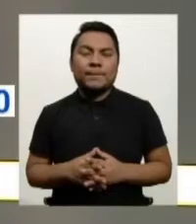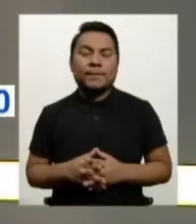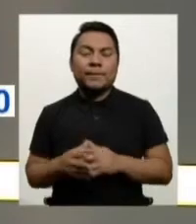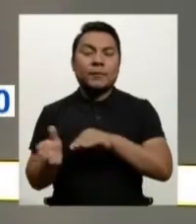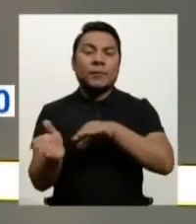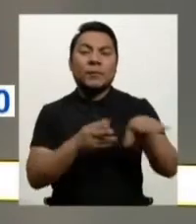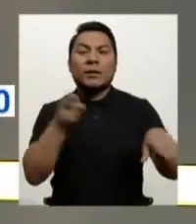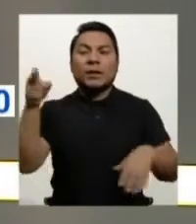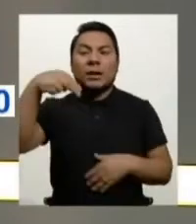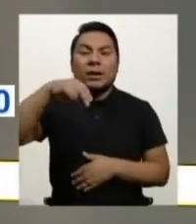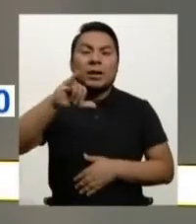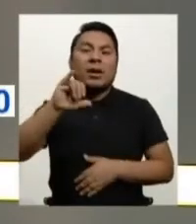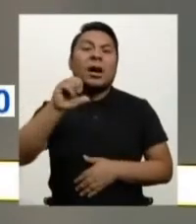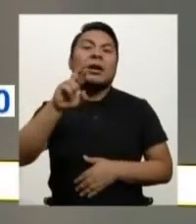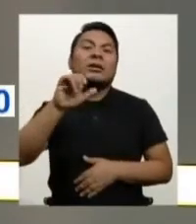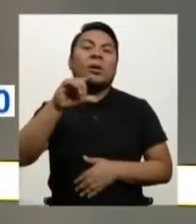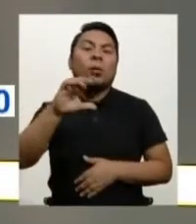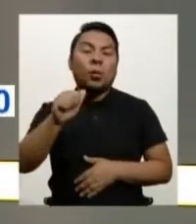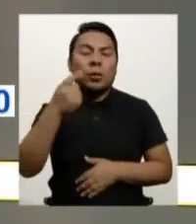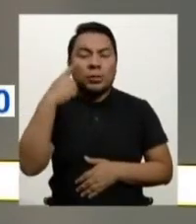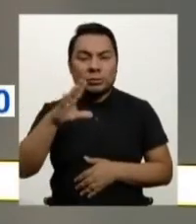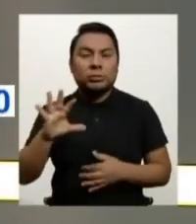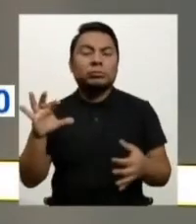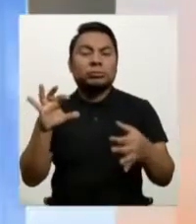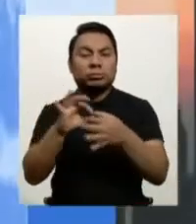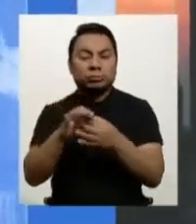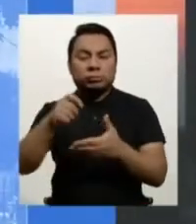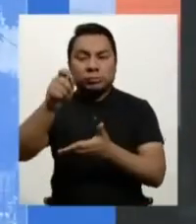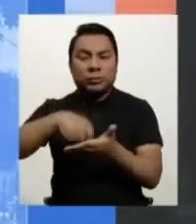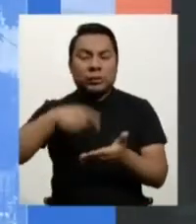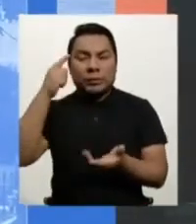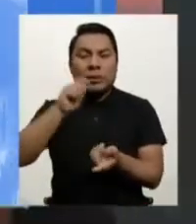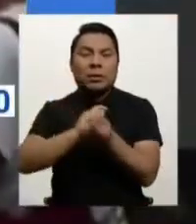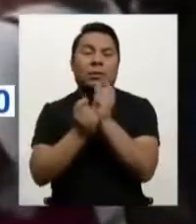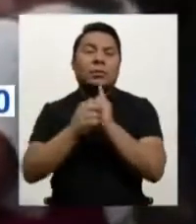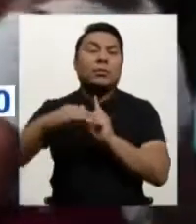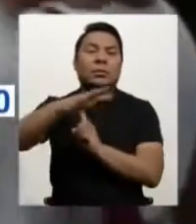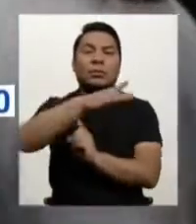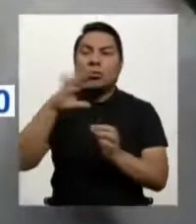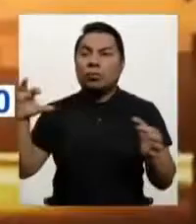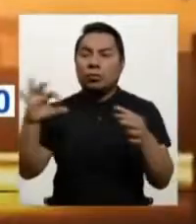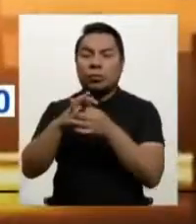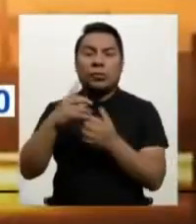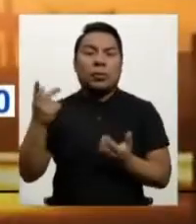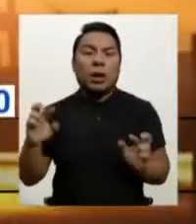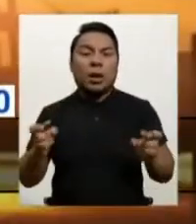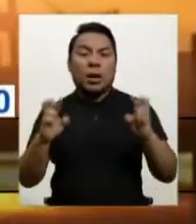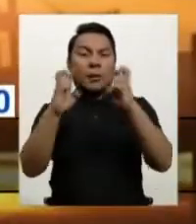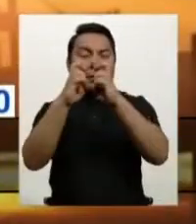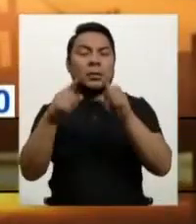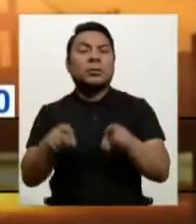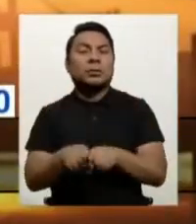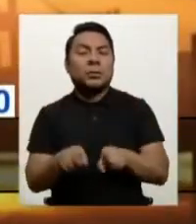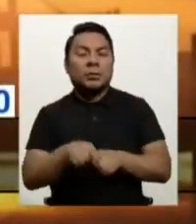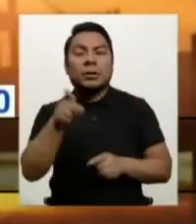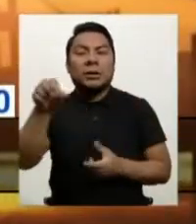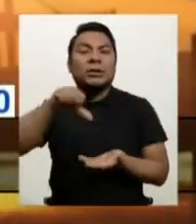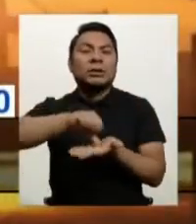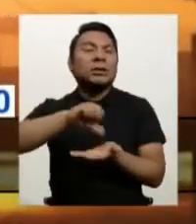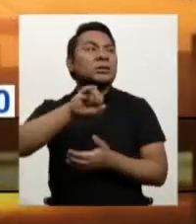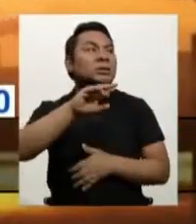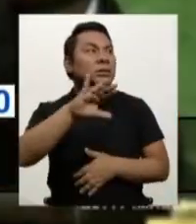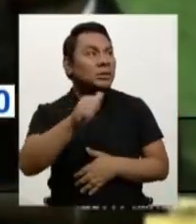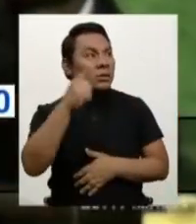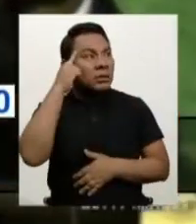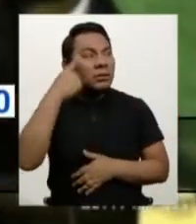Nicaragua oficializó su adhesión al acuerdo contra el cambio climático de París, del que tanto Estados Unidos como Siria están al margen. Los estados desarrollados en